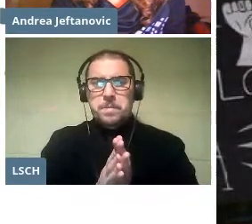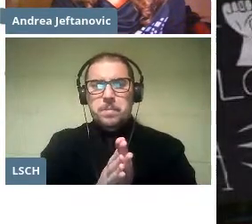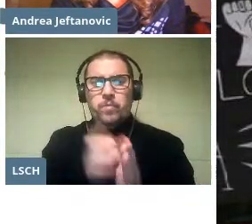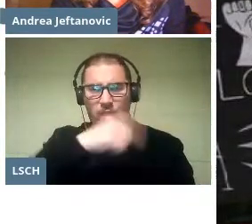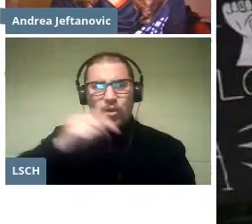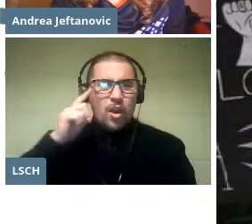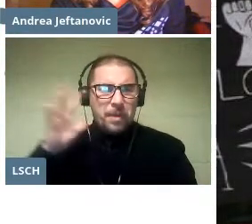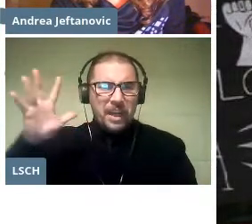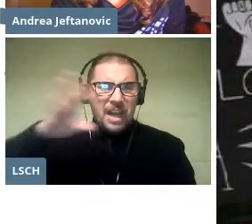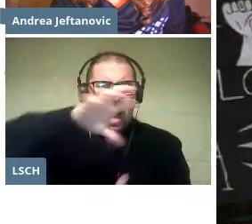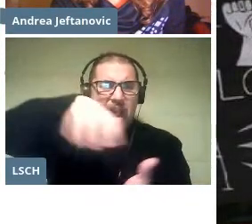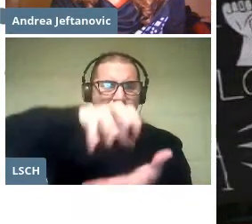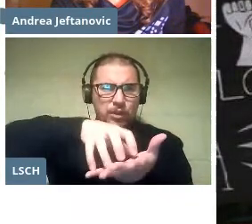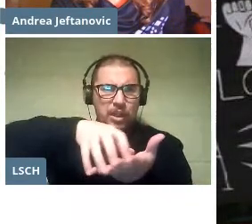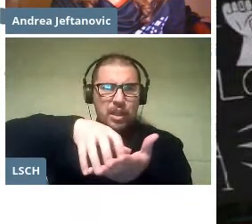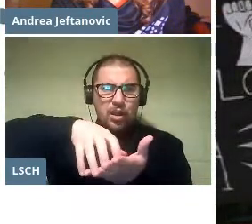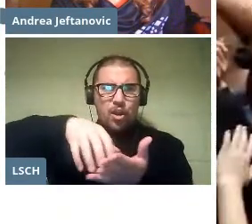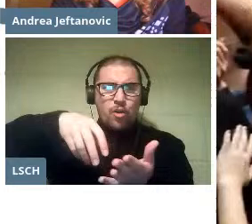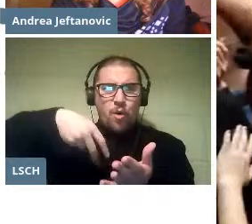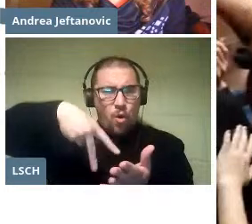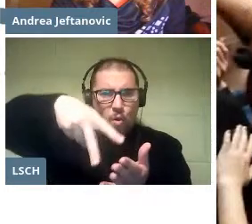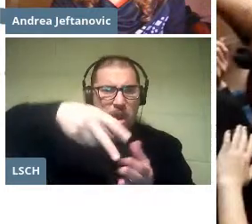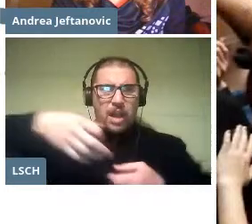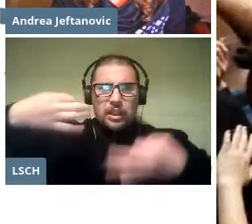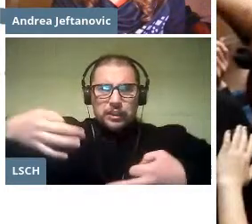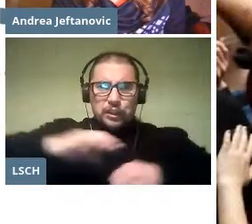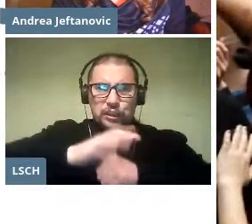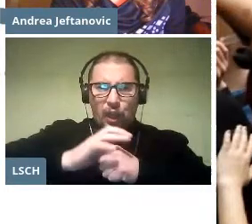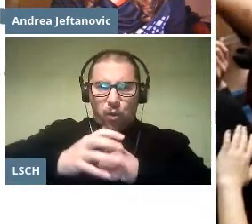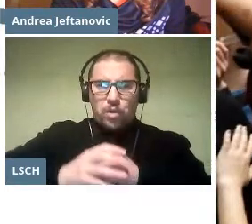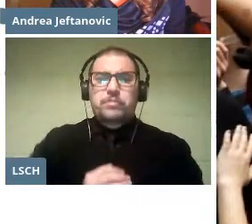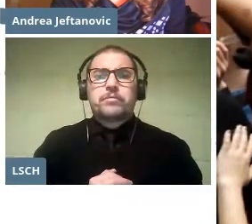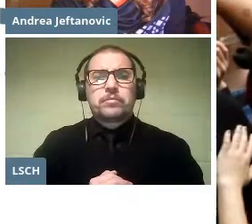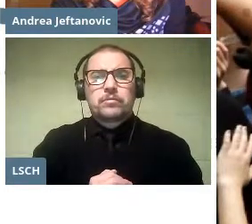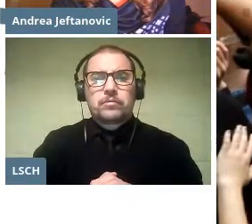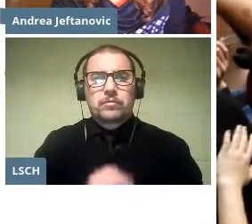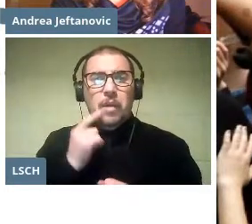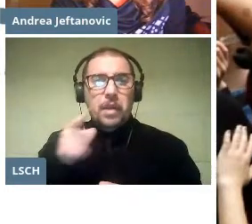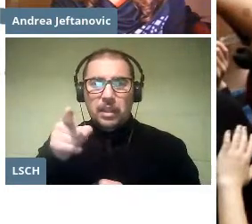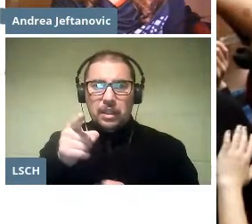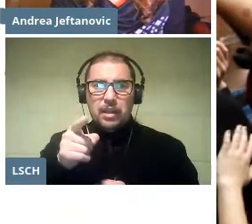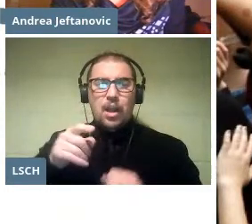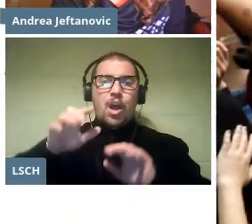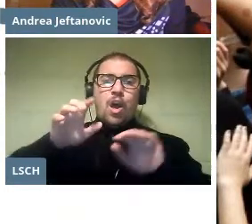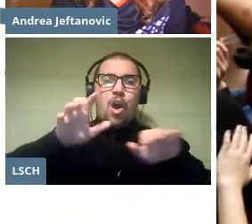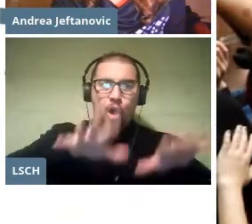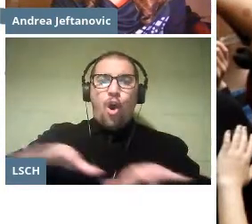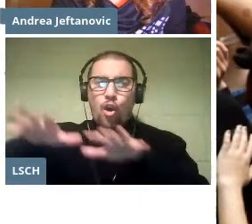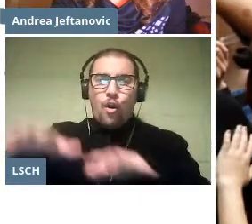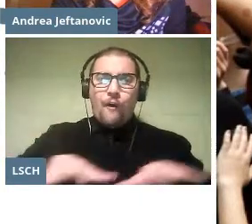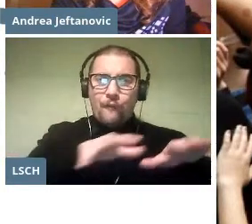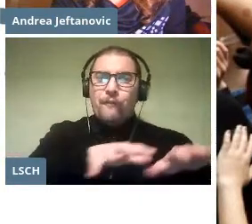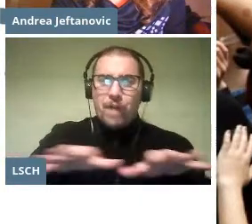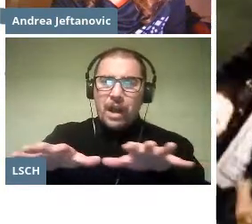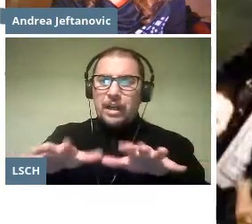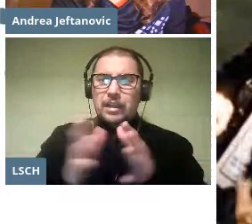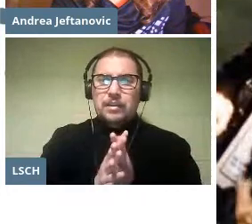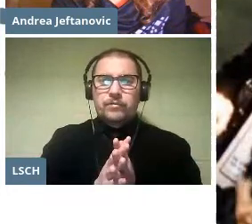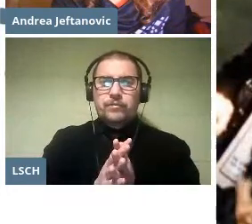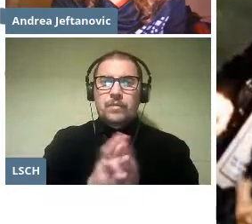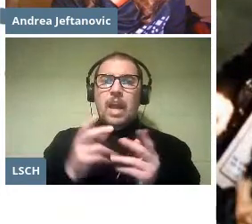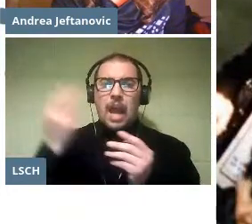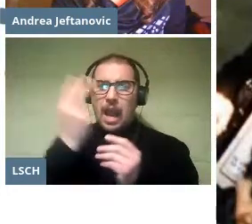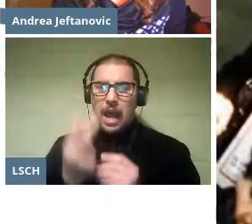imaginar la ciudad y la calle como un lugar seguro. ¿Verdad? Ahí están los bailes, los actos